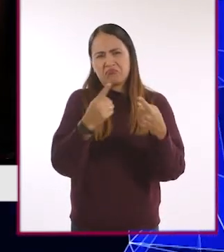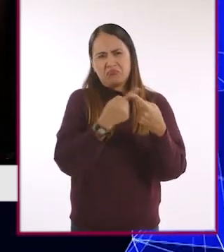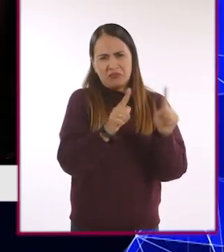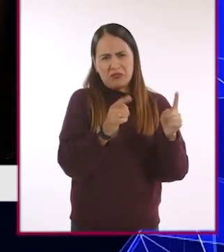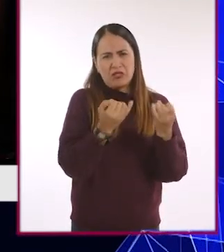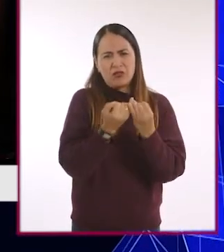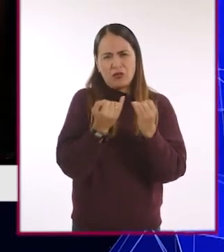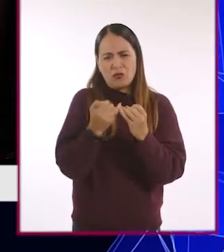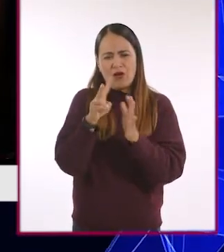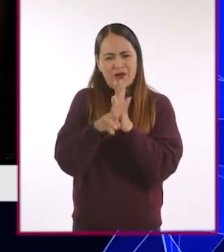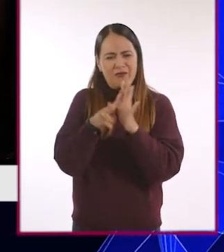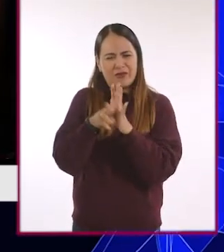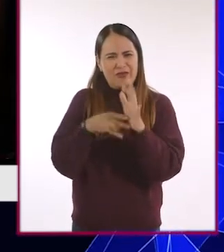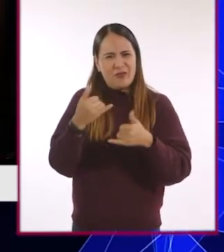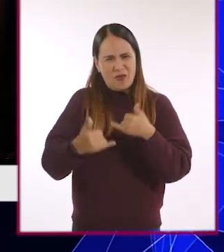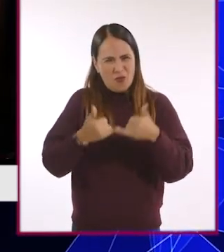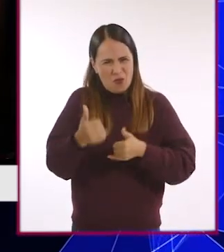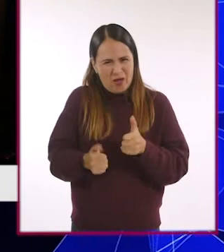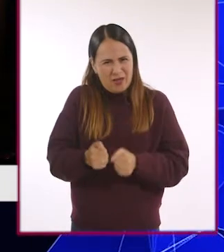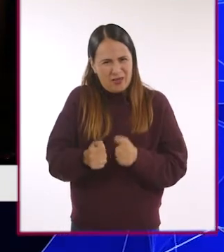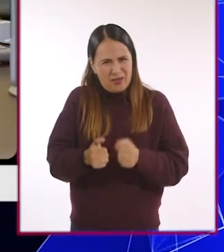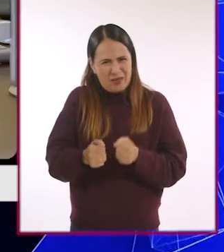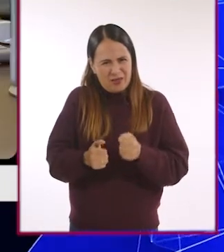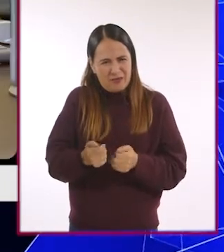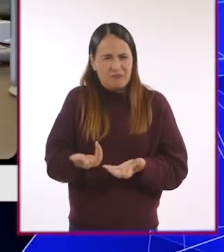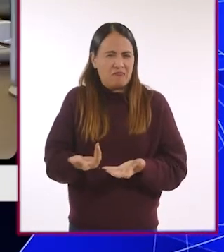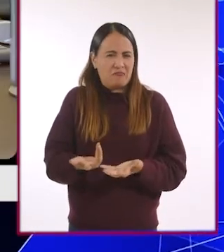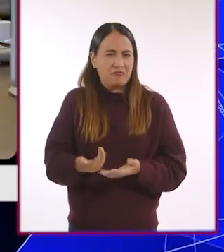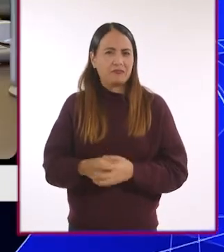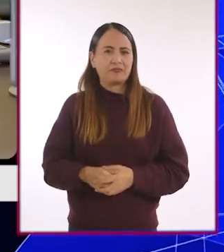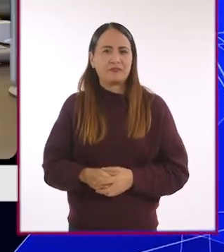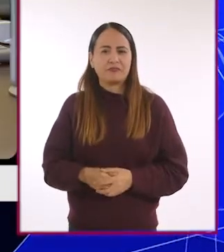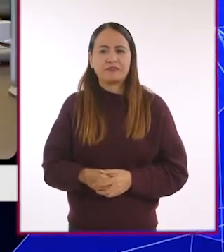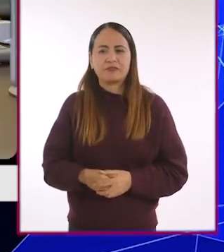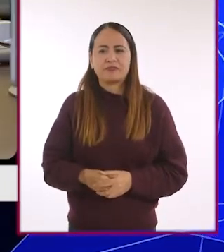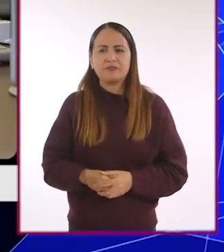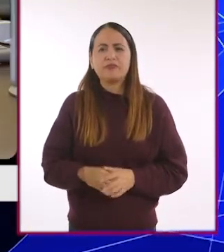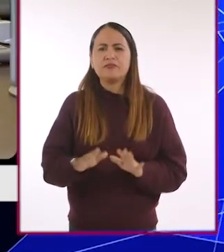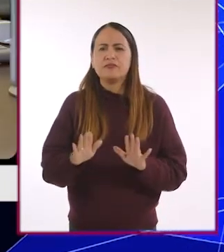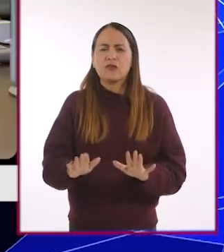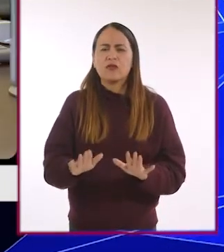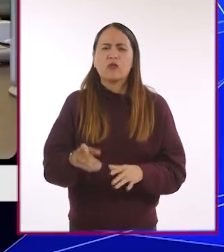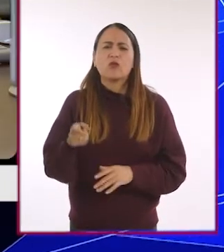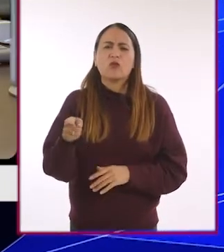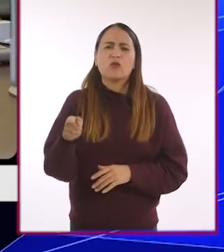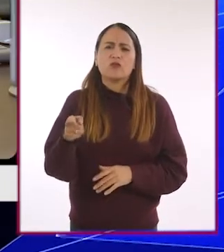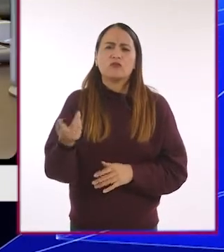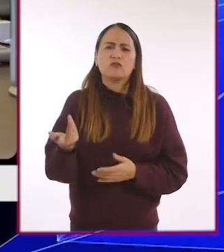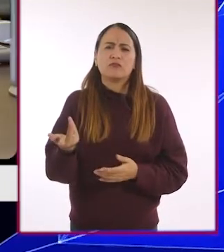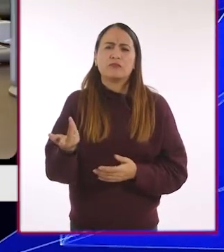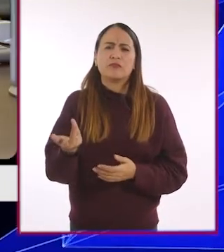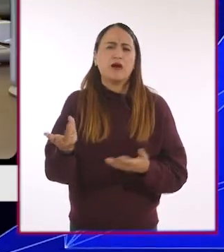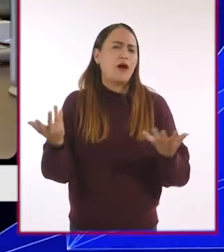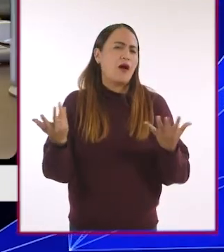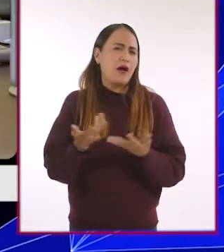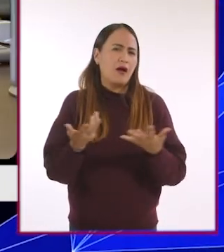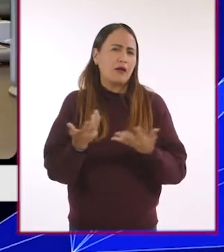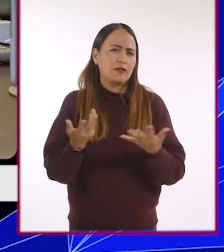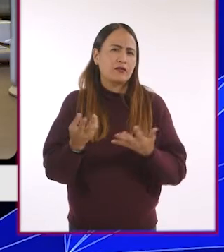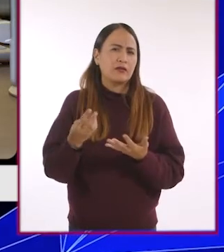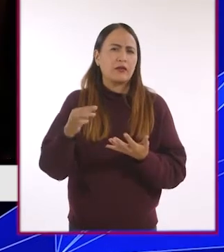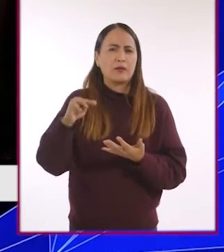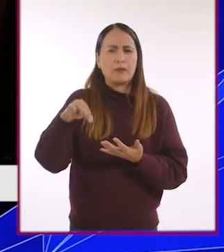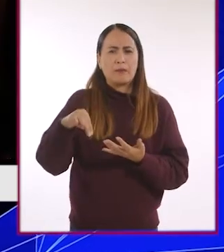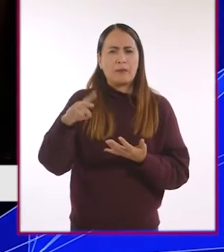hecho videojuegos para plataforma. Oye, Fernando, ¿y nos podrías platicar un poquito de cómo es esto que haces del Made